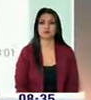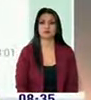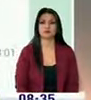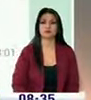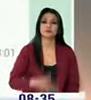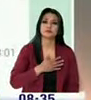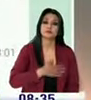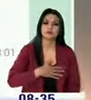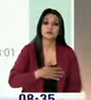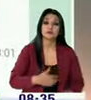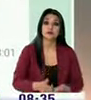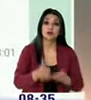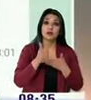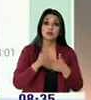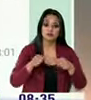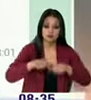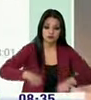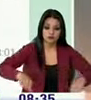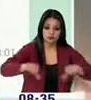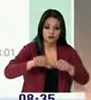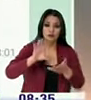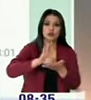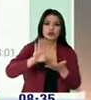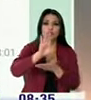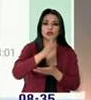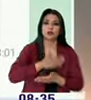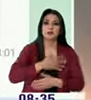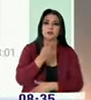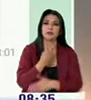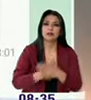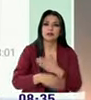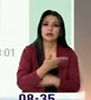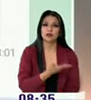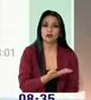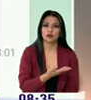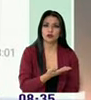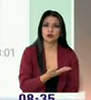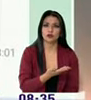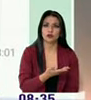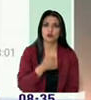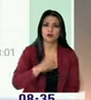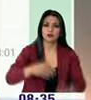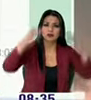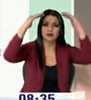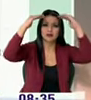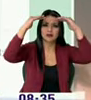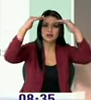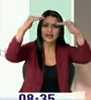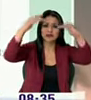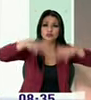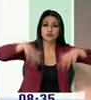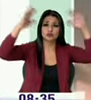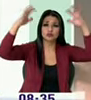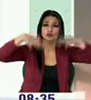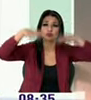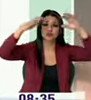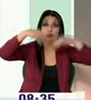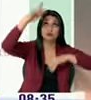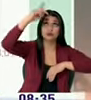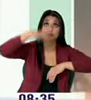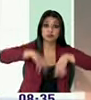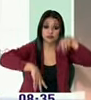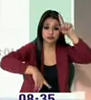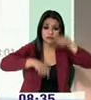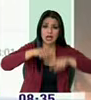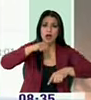por favor, si nos pueden ayudar en el aula del colegio de mi hijo. Estas condiciones tienen que estudiar, el techo ya se cae con las lluvias, le cae el agua en